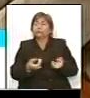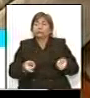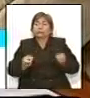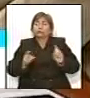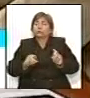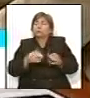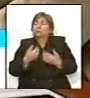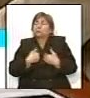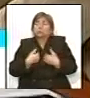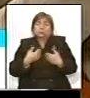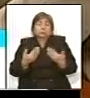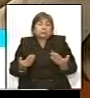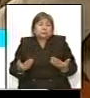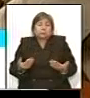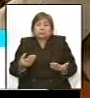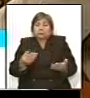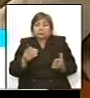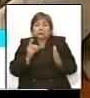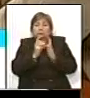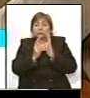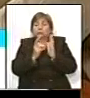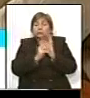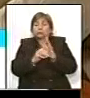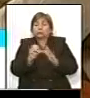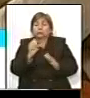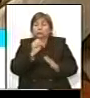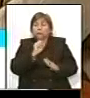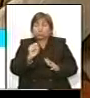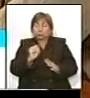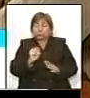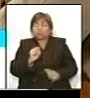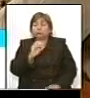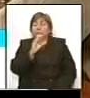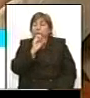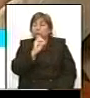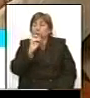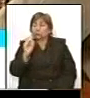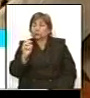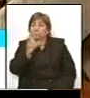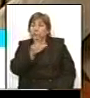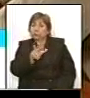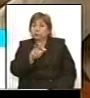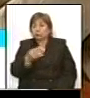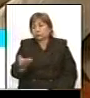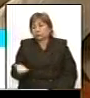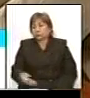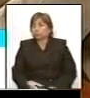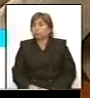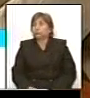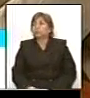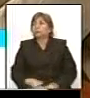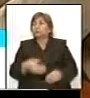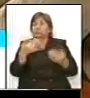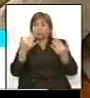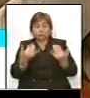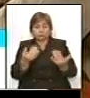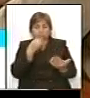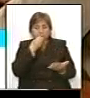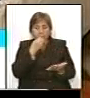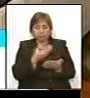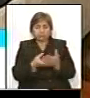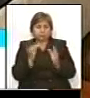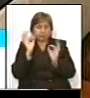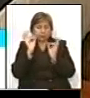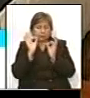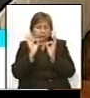no existía el decreto supremo 003, que es la que reglamenta a la 3556. Ahora bien, lo que sí quiero ser muy